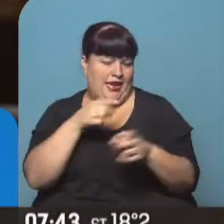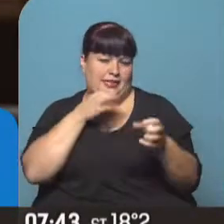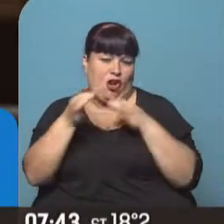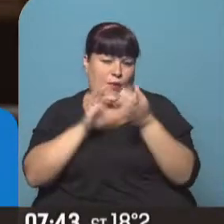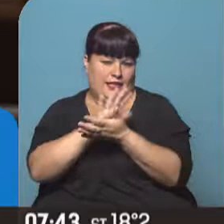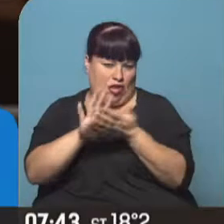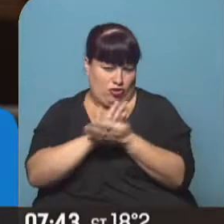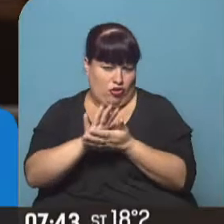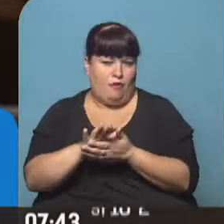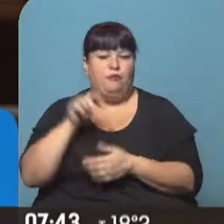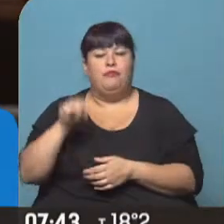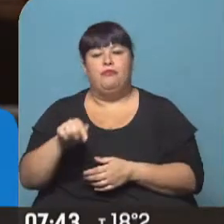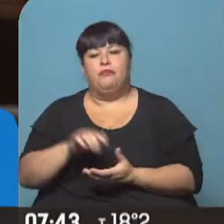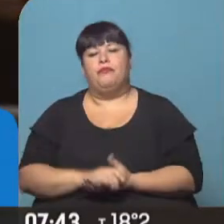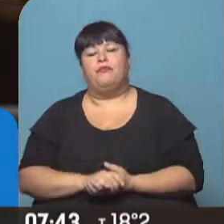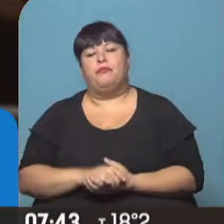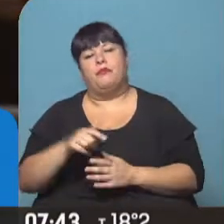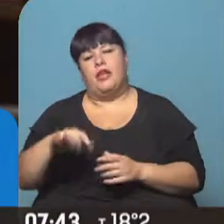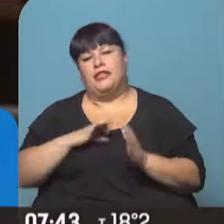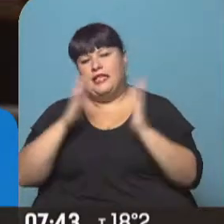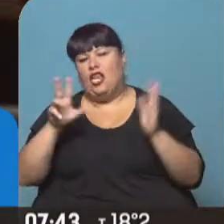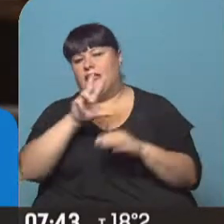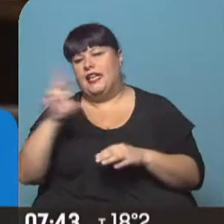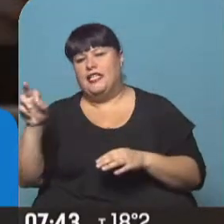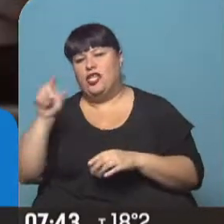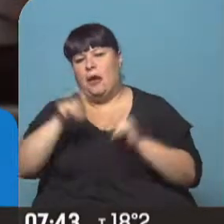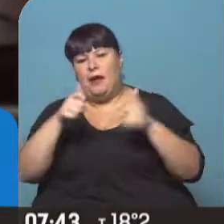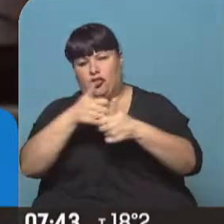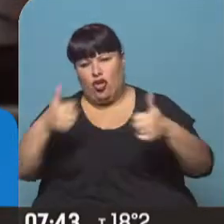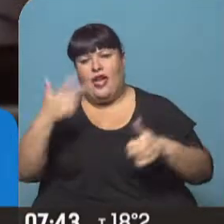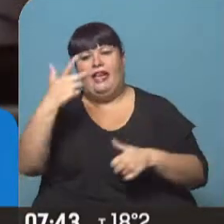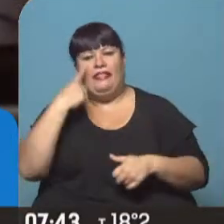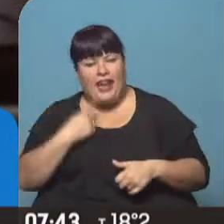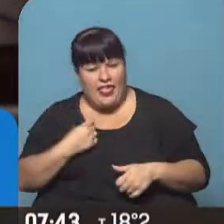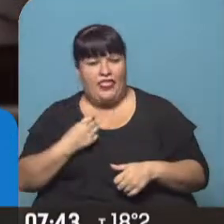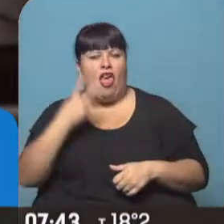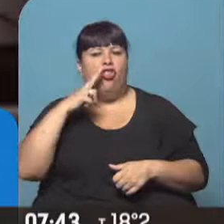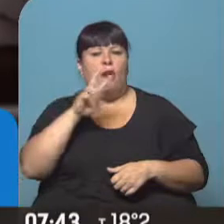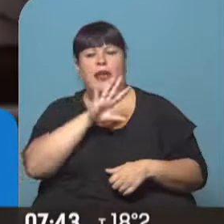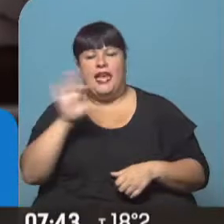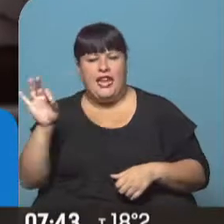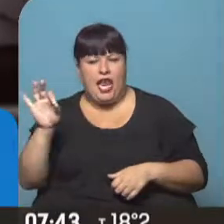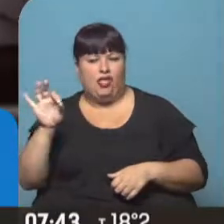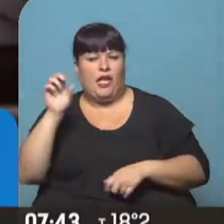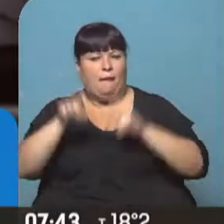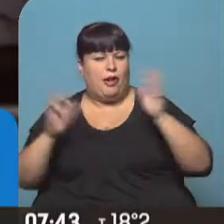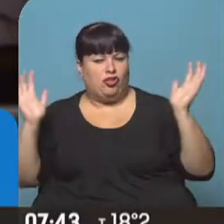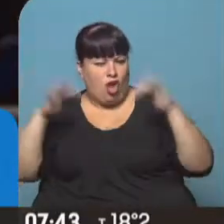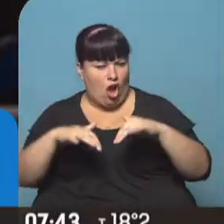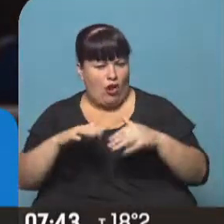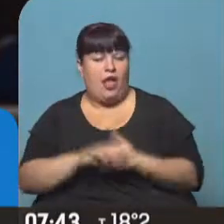conversaciones. Este año son más o menos 300 panelistas, 3 días, 2.500